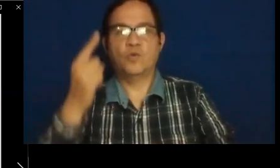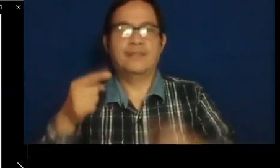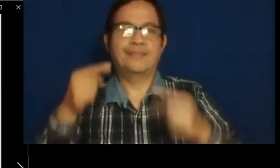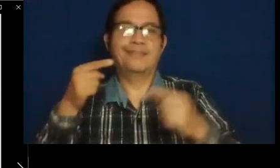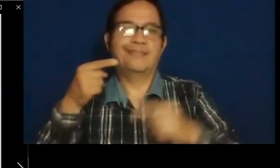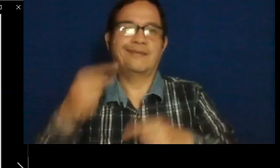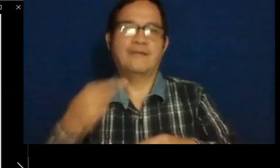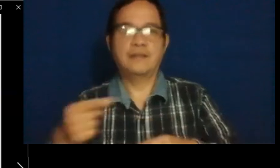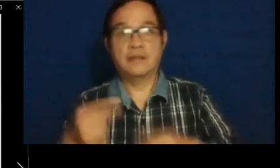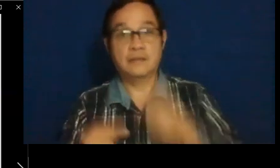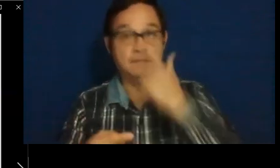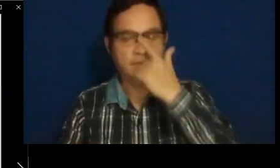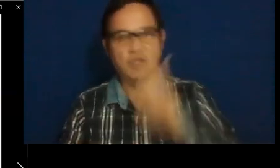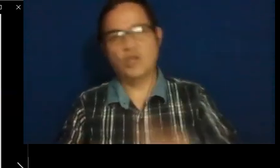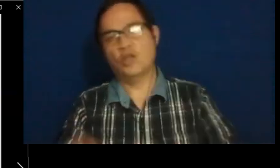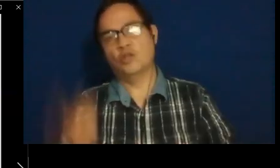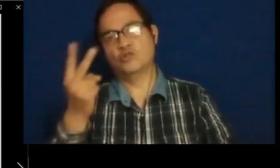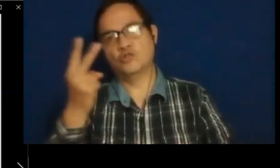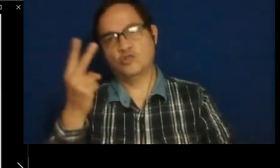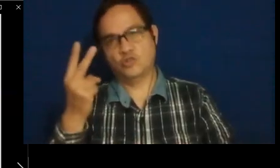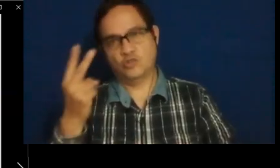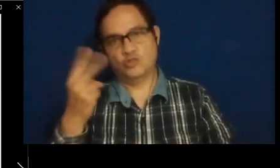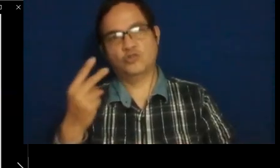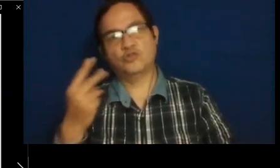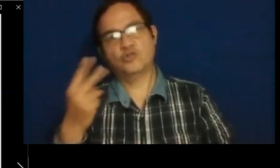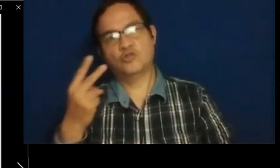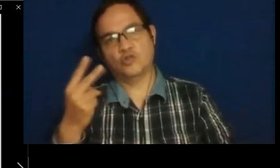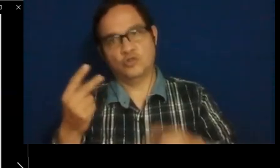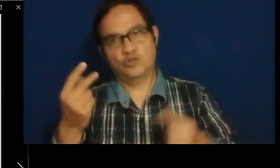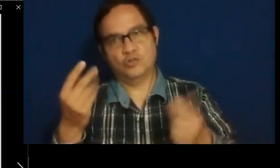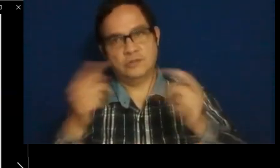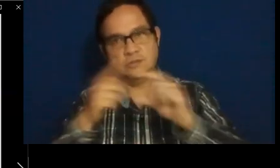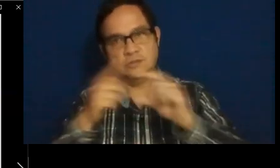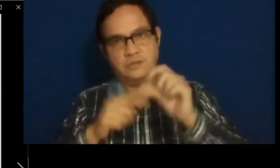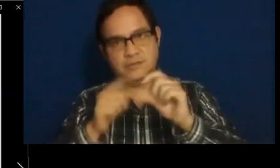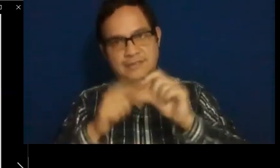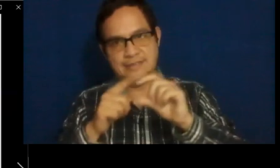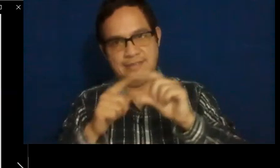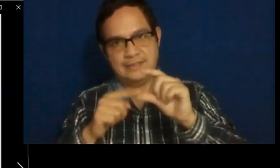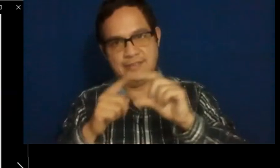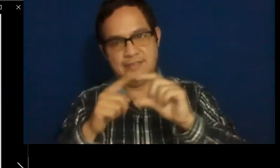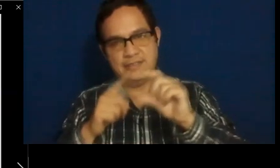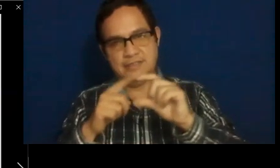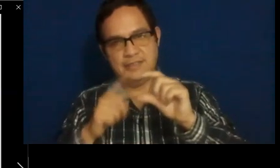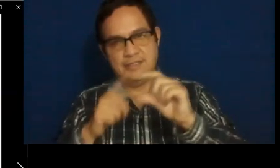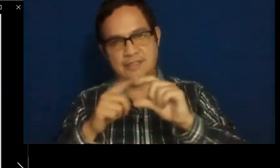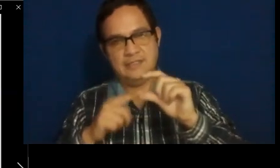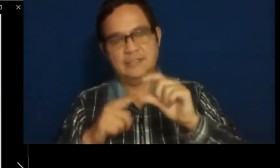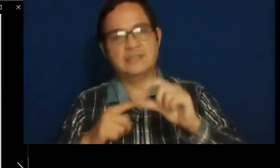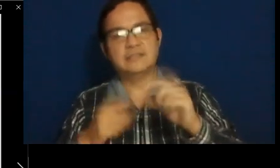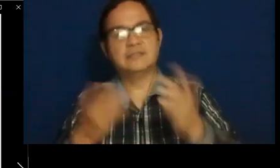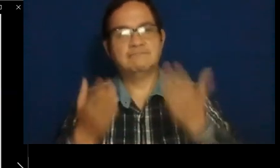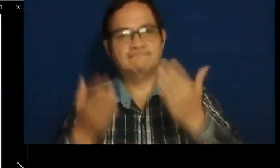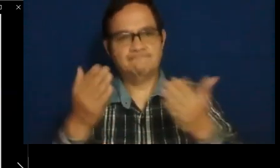yo sumo las dos ecuaciones, hago esta sumita que les muestro acá, teniendo en cuenta manejar en cada columna